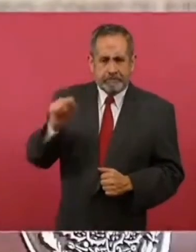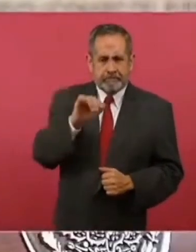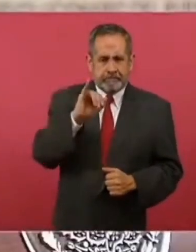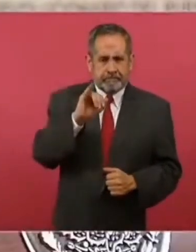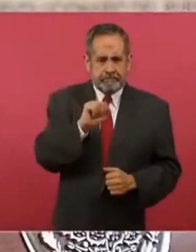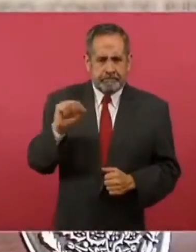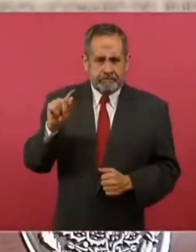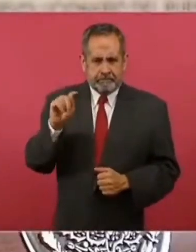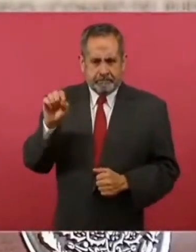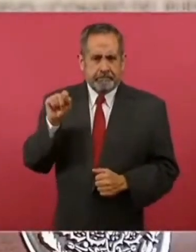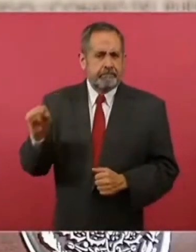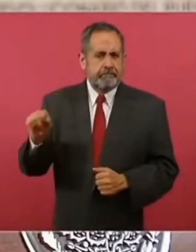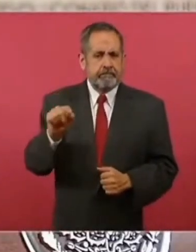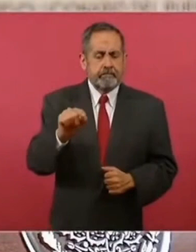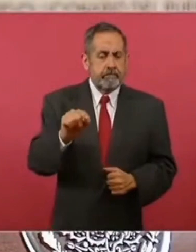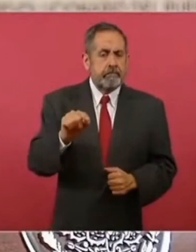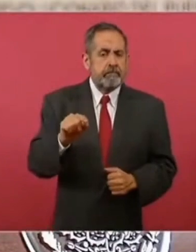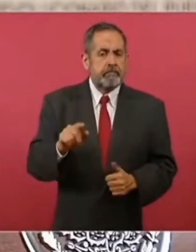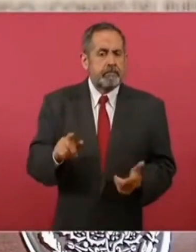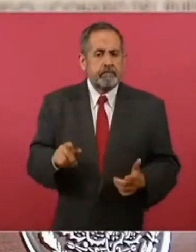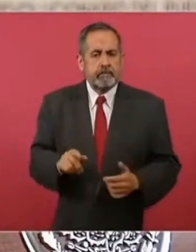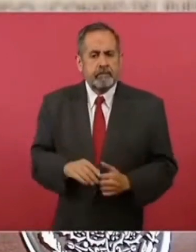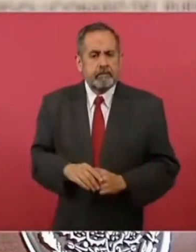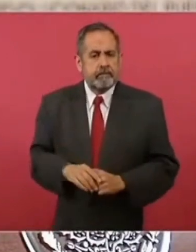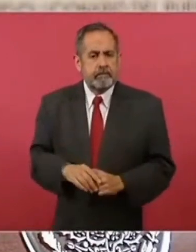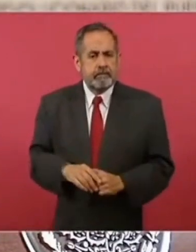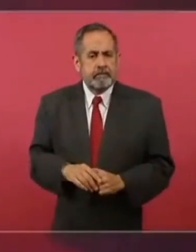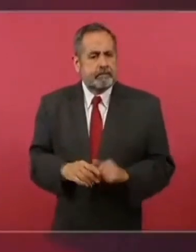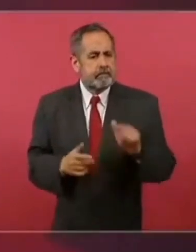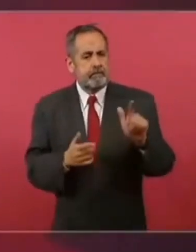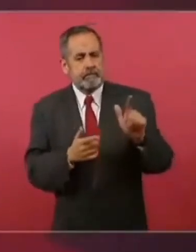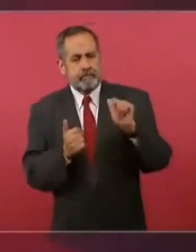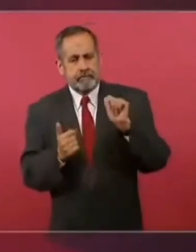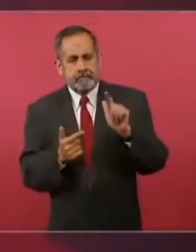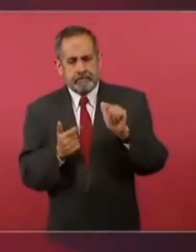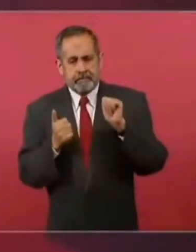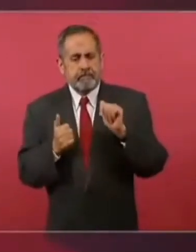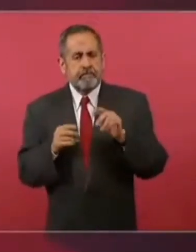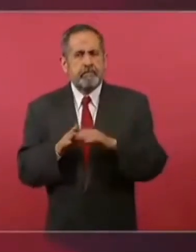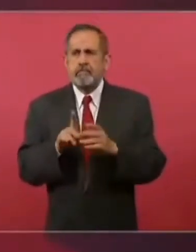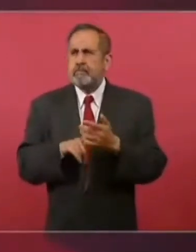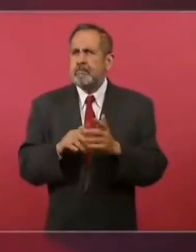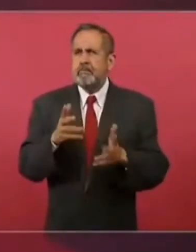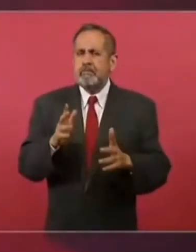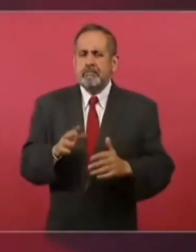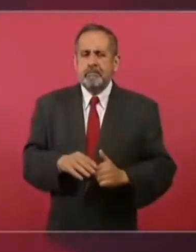ISSSTE que llegaron a cobrar